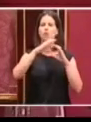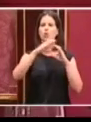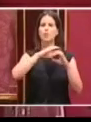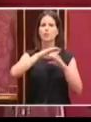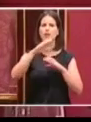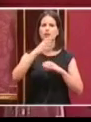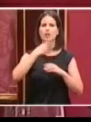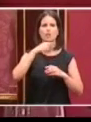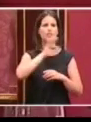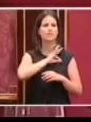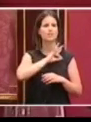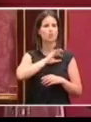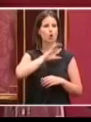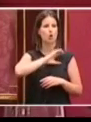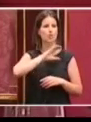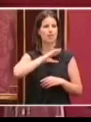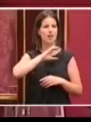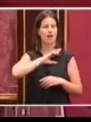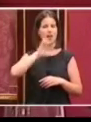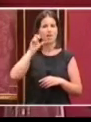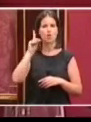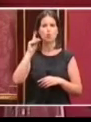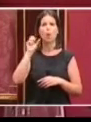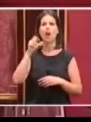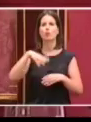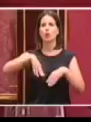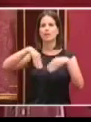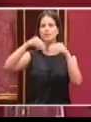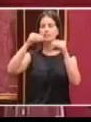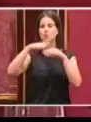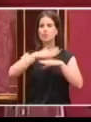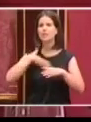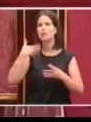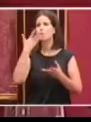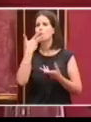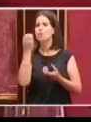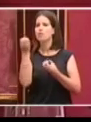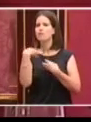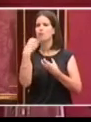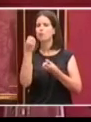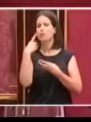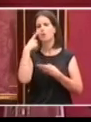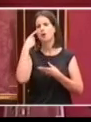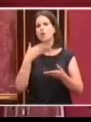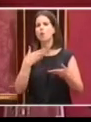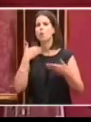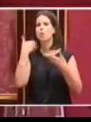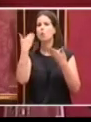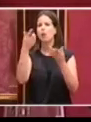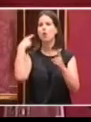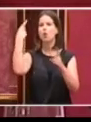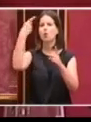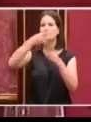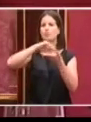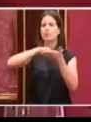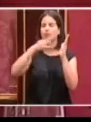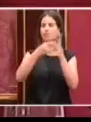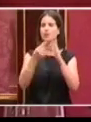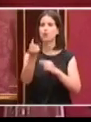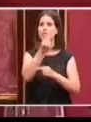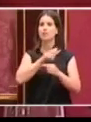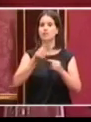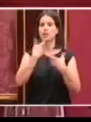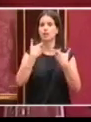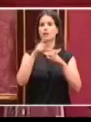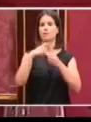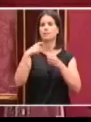visto en los medios de comunicación del señor concejal Eduardo Castillo, queríamos conocer y que se informe en este pleno cuál es el horizonte de